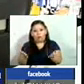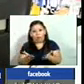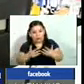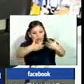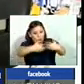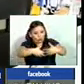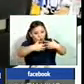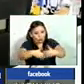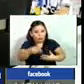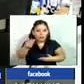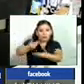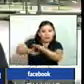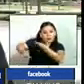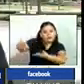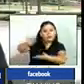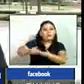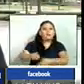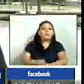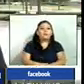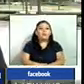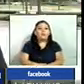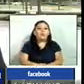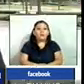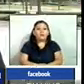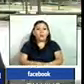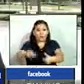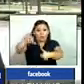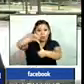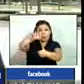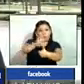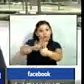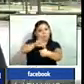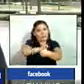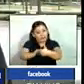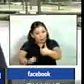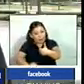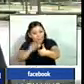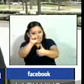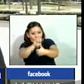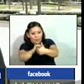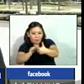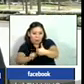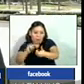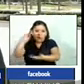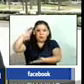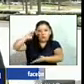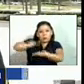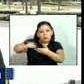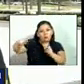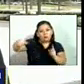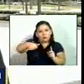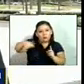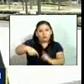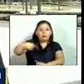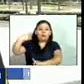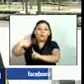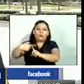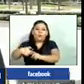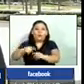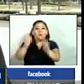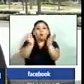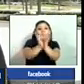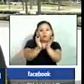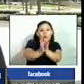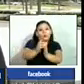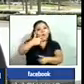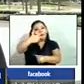en el sector de las exportaciones Entre sus vecinos El Salvador fue el más afectado por la caída en remesas entre abril y mayo Guatemala y